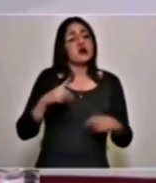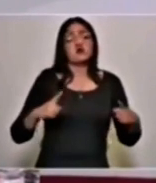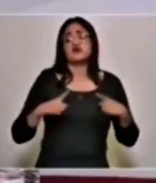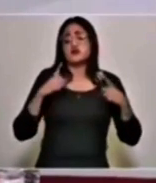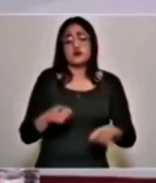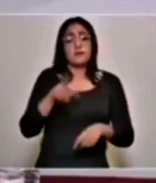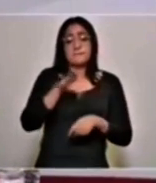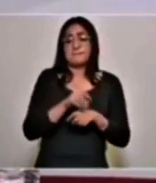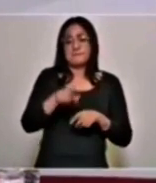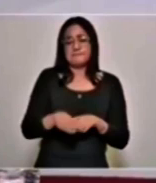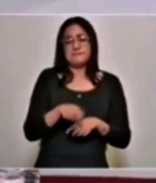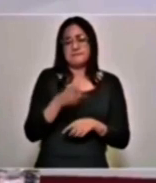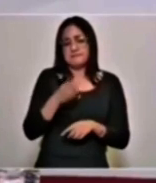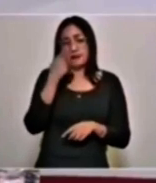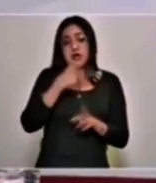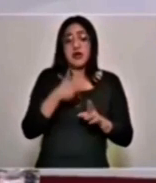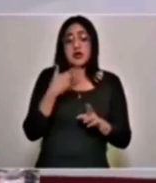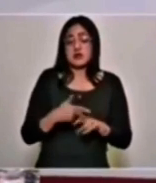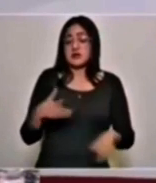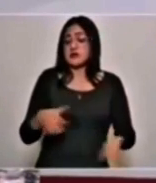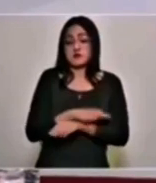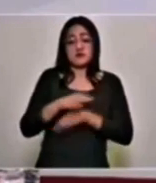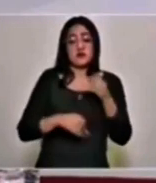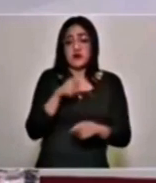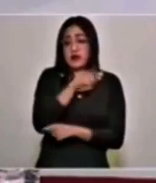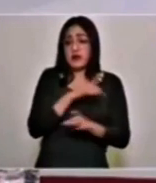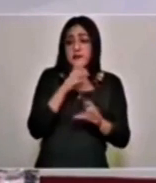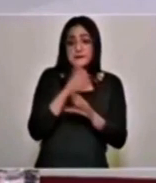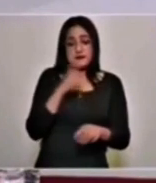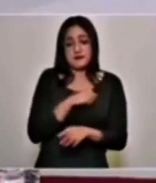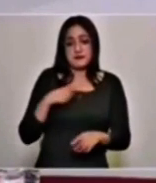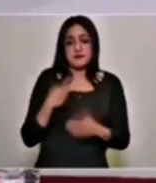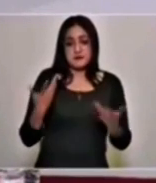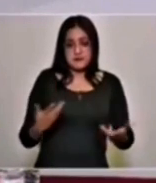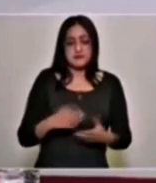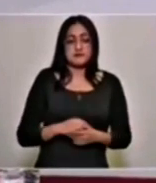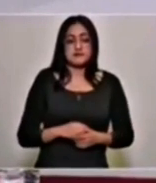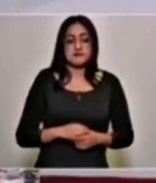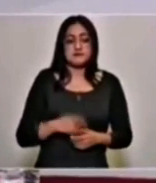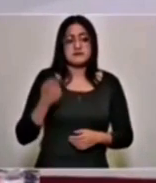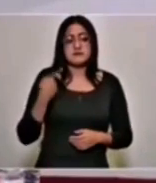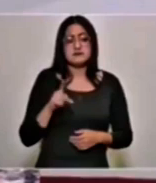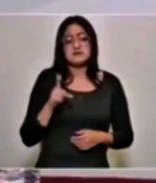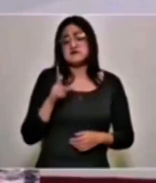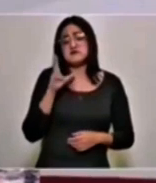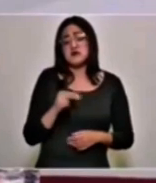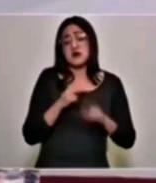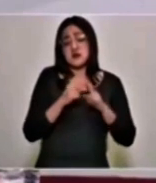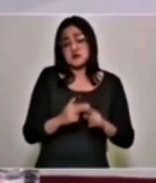otorgas ninguna concesión hasta que regularicemos el transporte. Pero